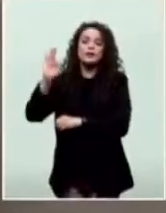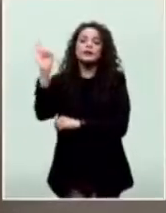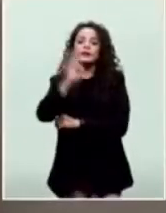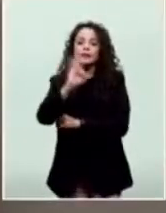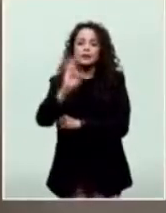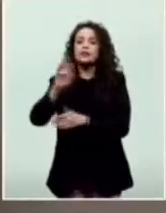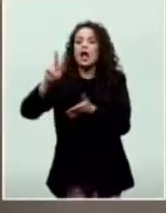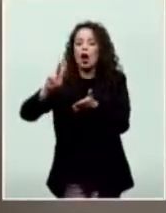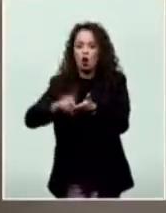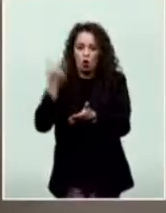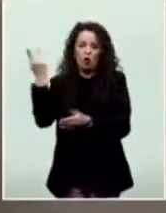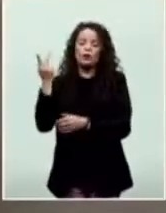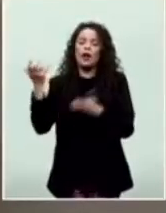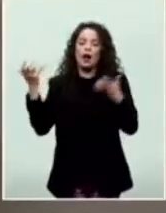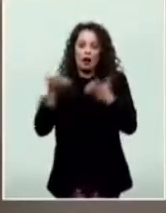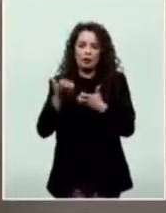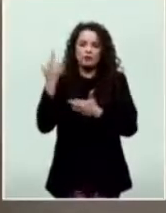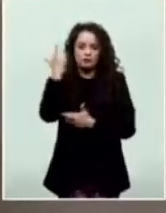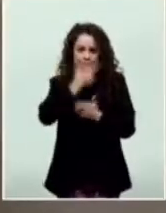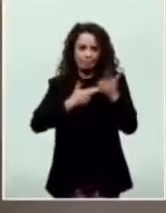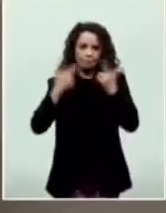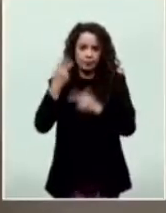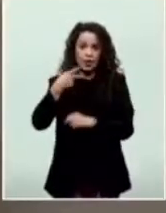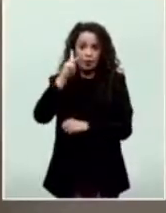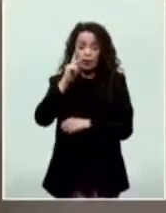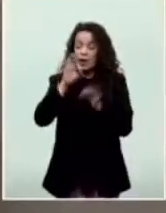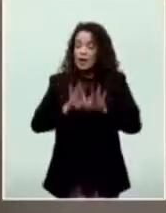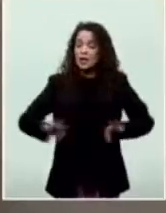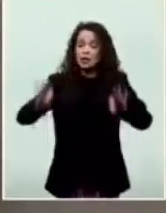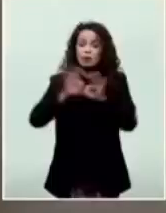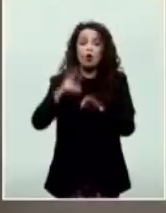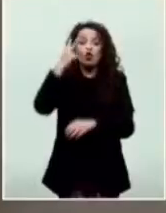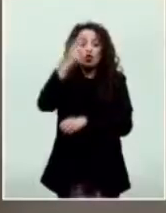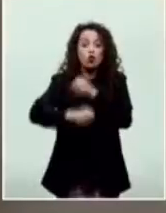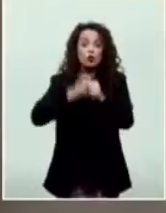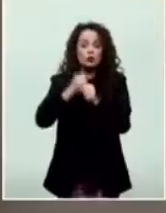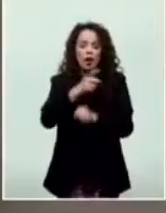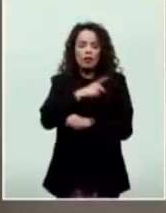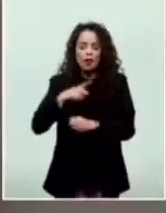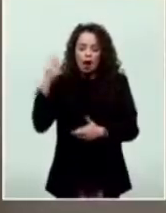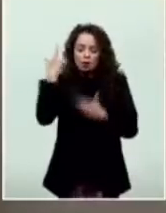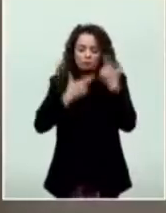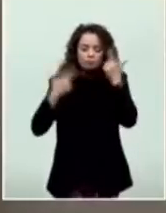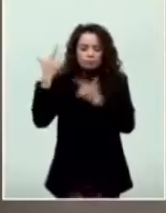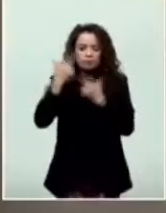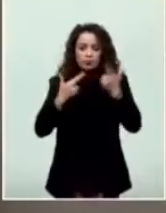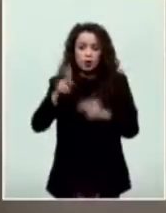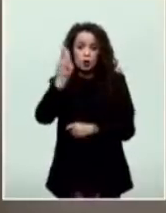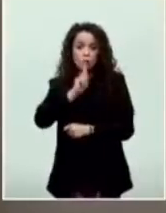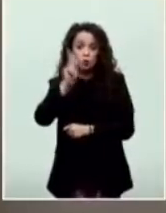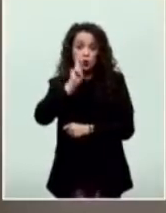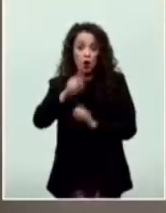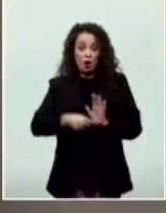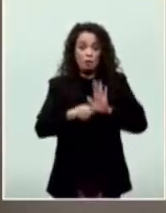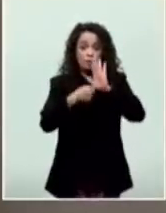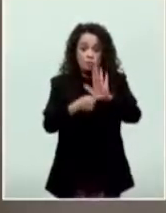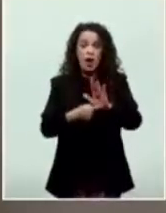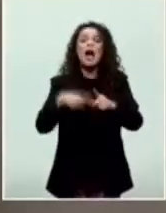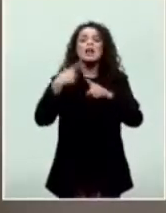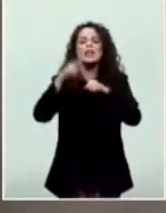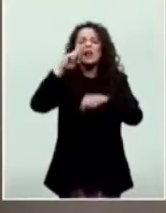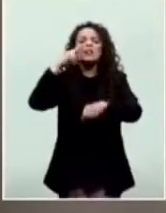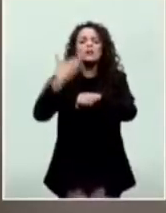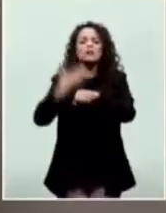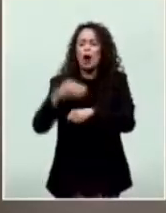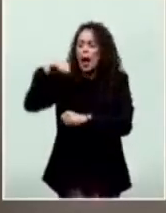la medida. Lo importante del criterio es que a los 2 años se tiene que revisar y que la carga de la prueba es del Ministerio Público.